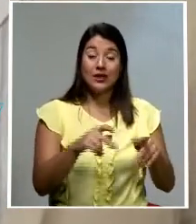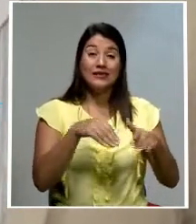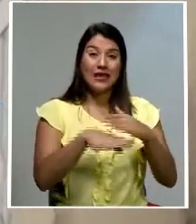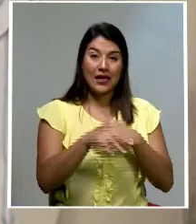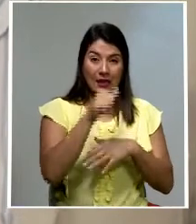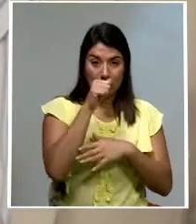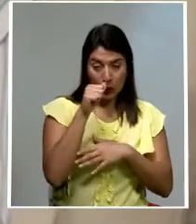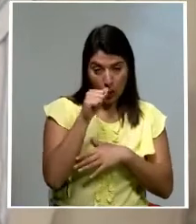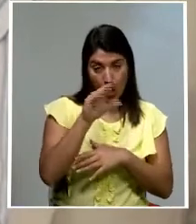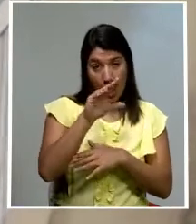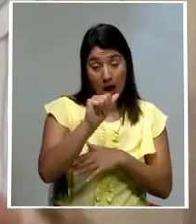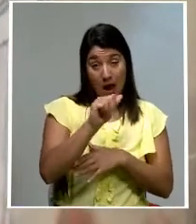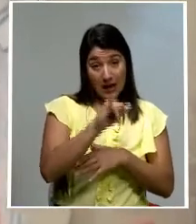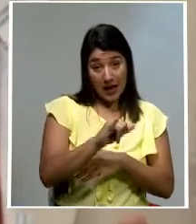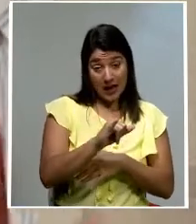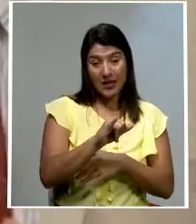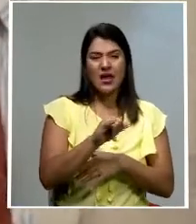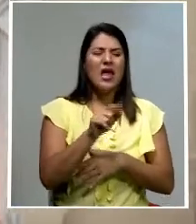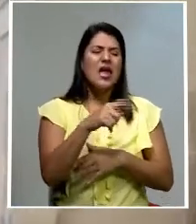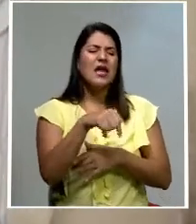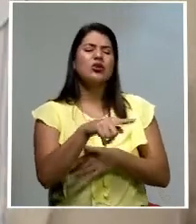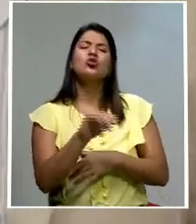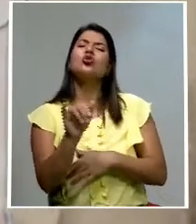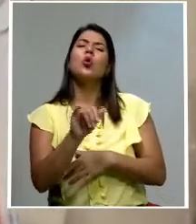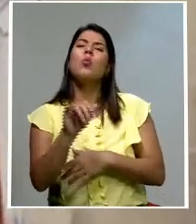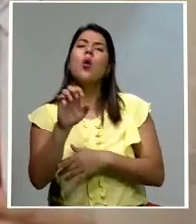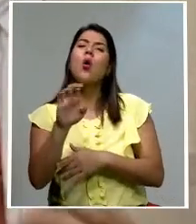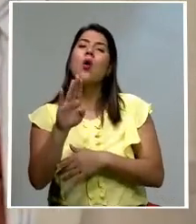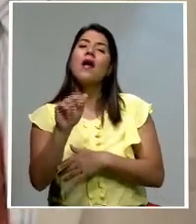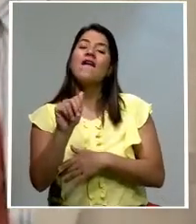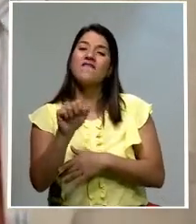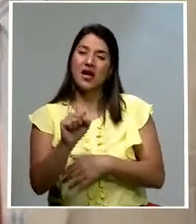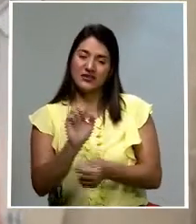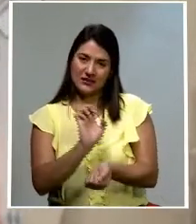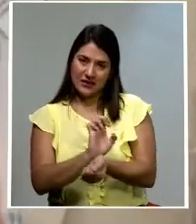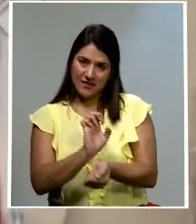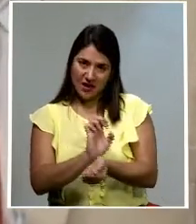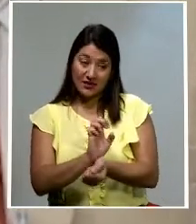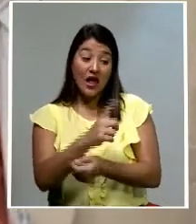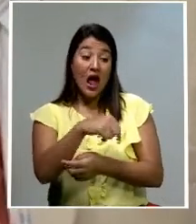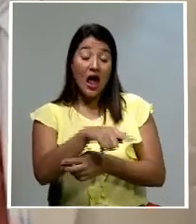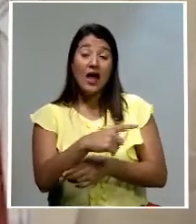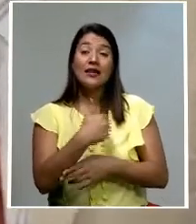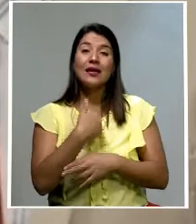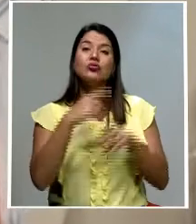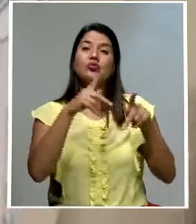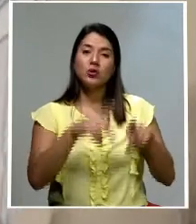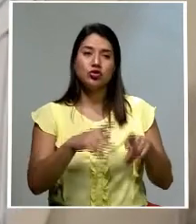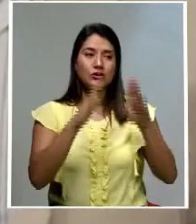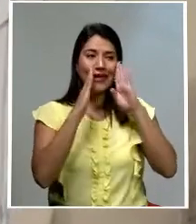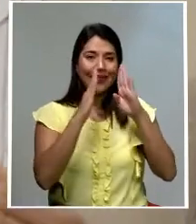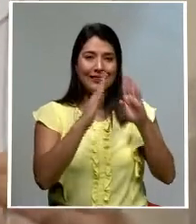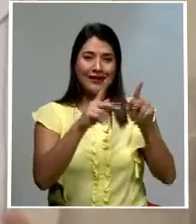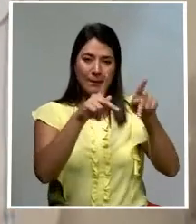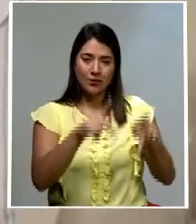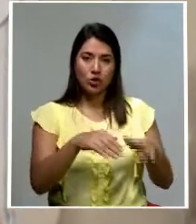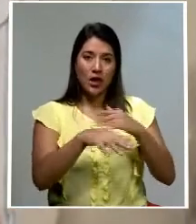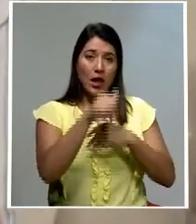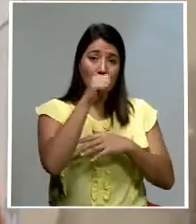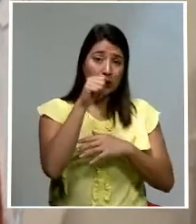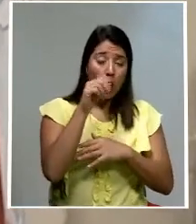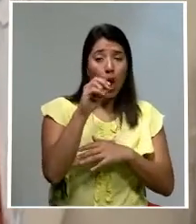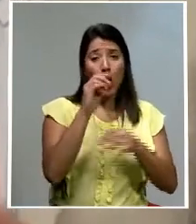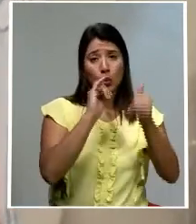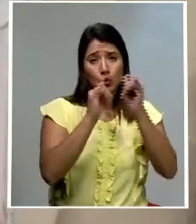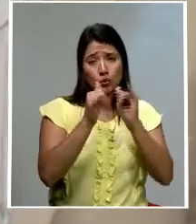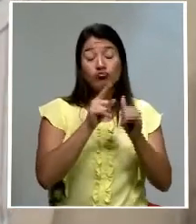similitud con la Caja Costarricense, son como un EVAIS, en los que entonces tenemos personal que atiende directamente a personas en consumo de sustancias psicoactivas. Lamentablemente, la